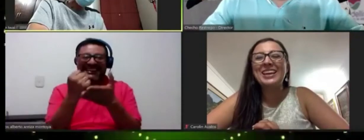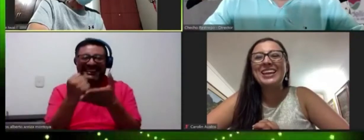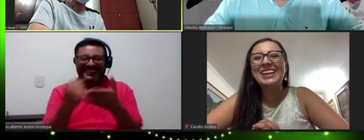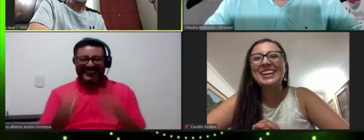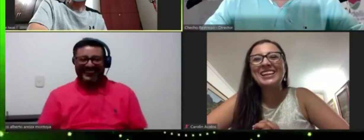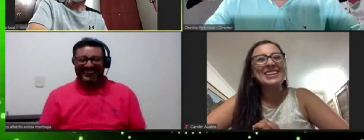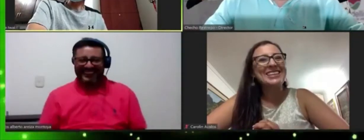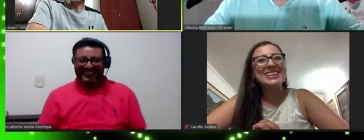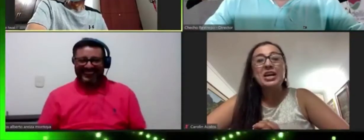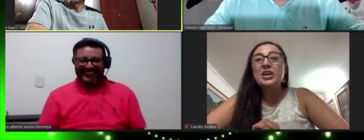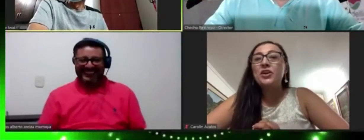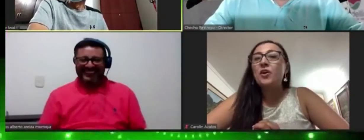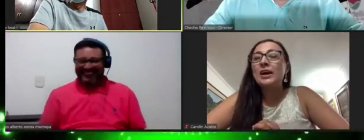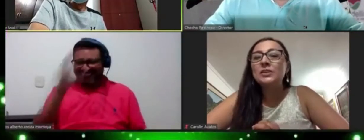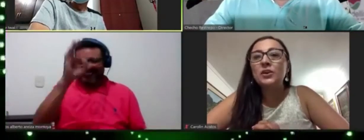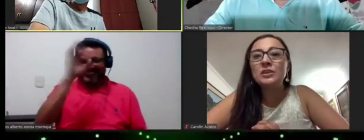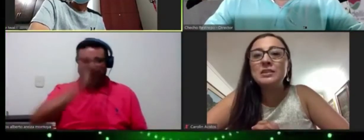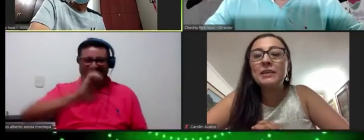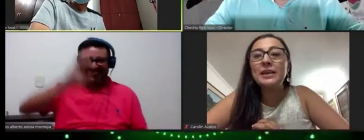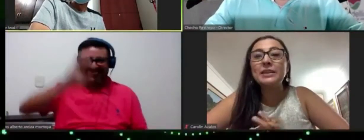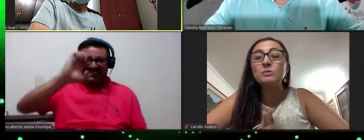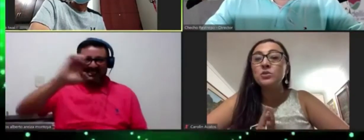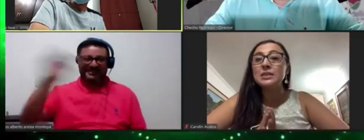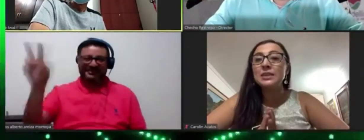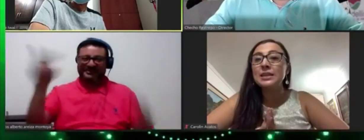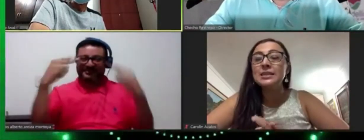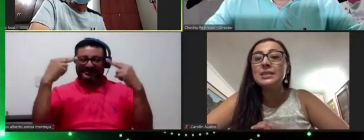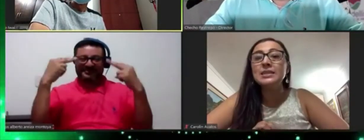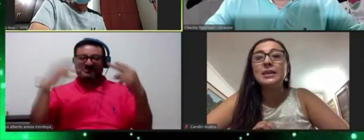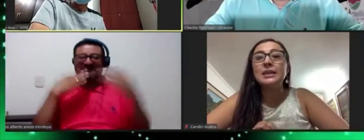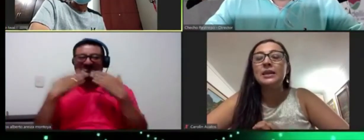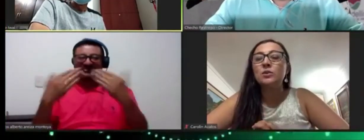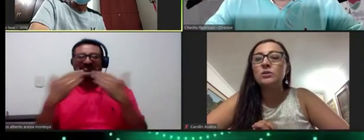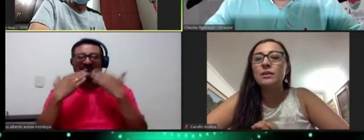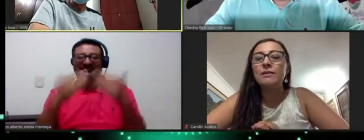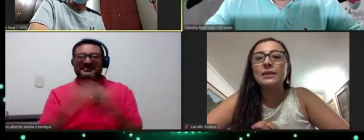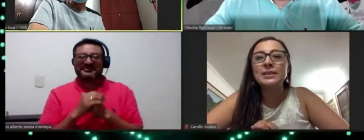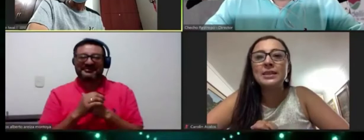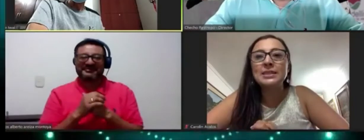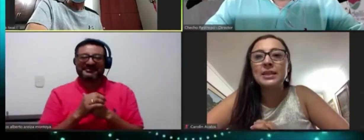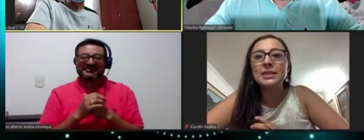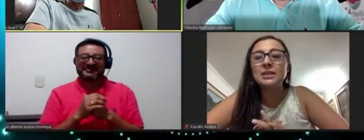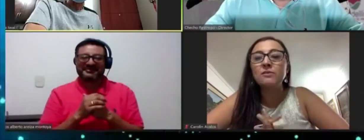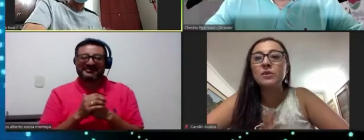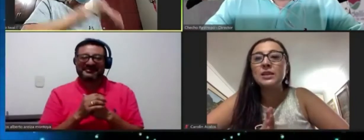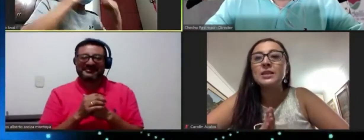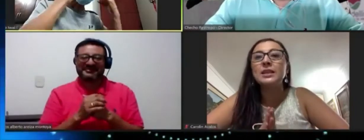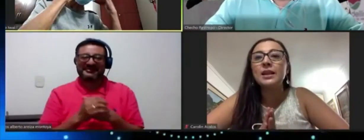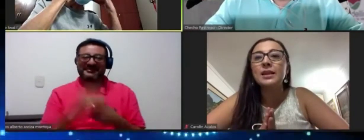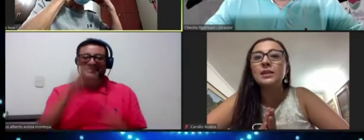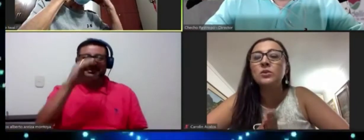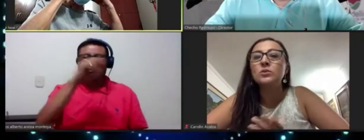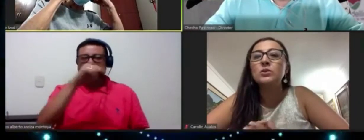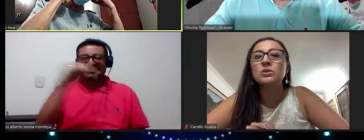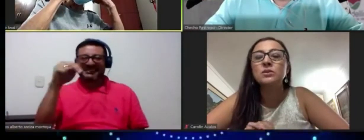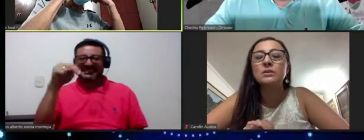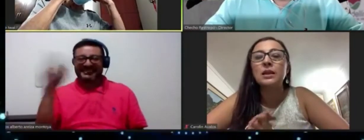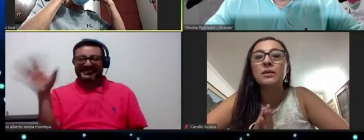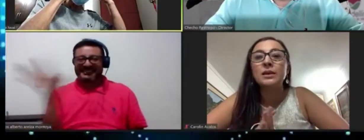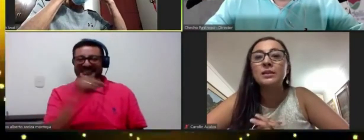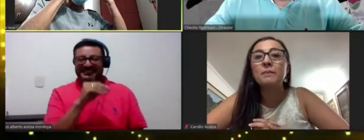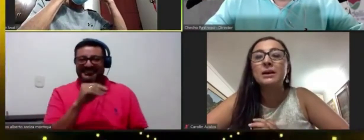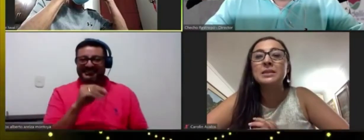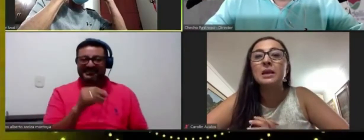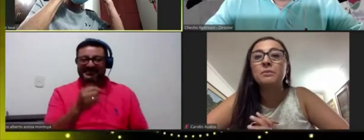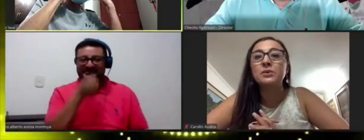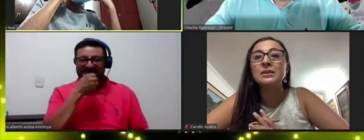El paisaporte. Está muy bien. No, a todos los televidentes, muchas gracias. A todos los televidentes de CNC Florida Central y a todos nuestros televidentes